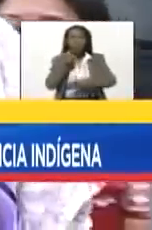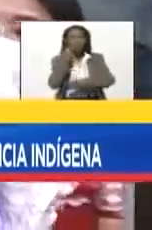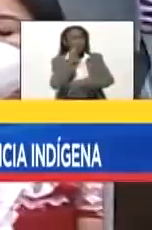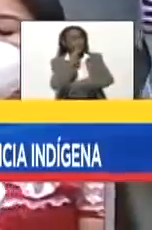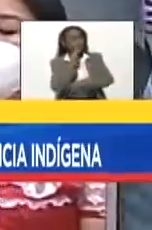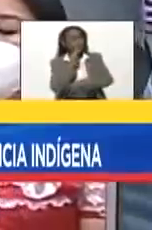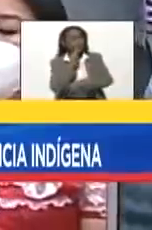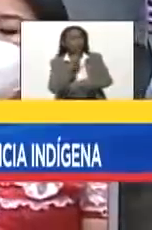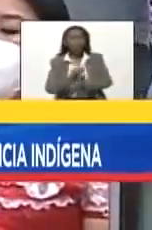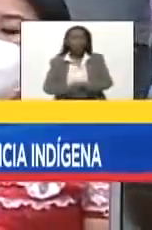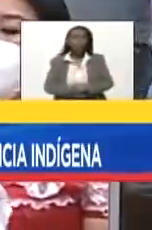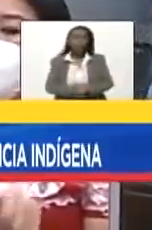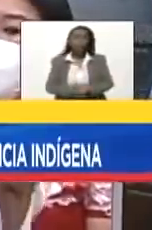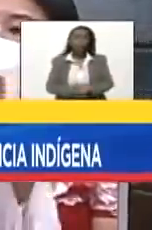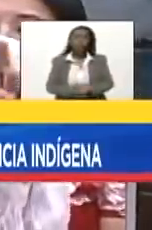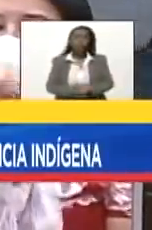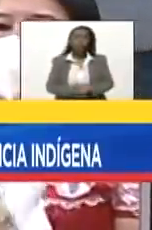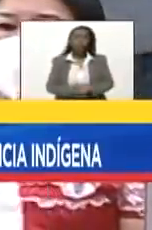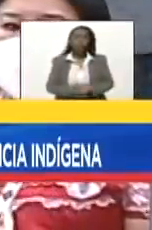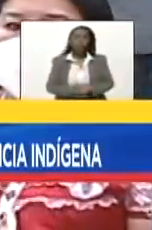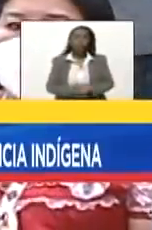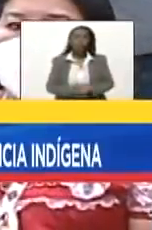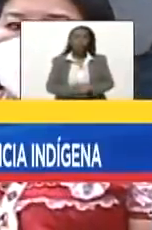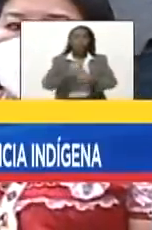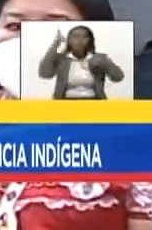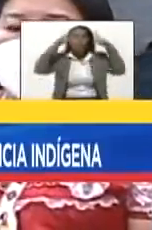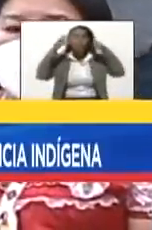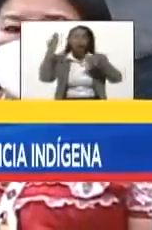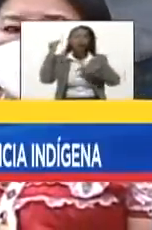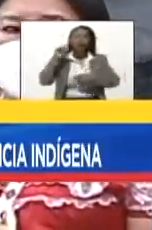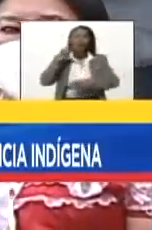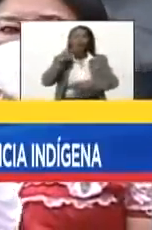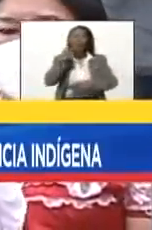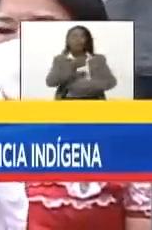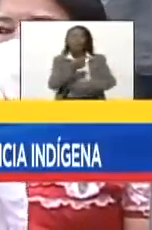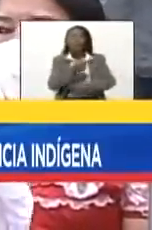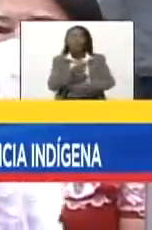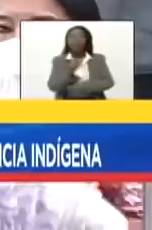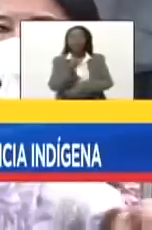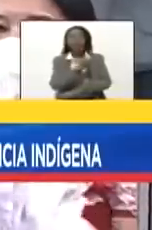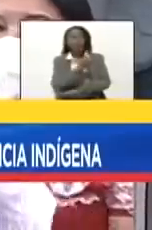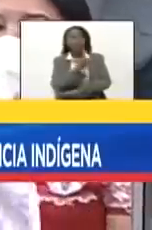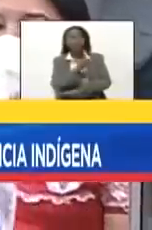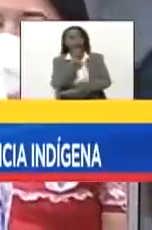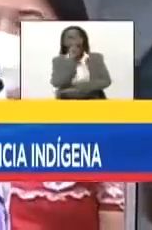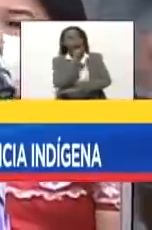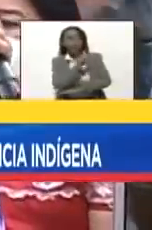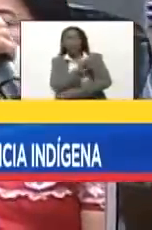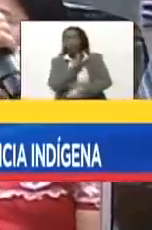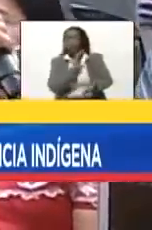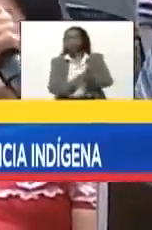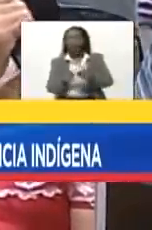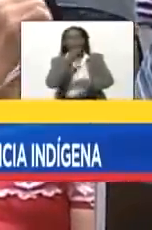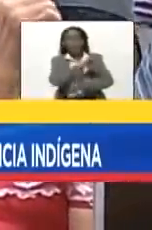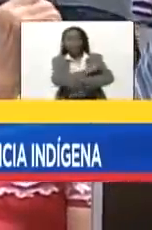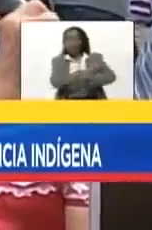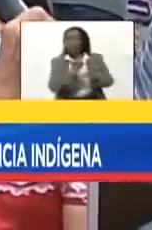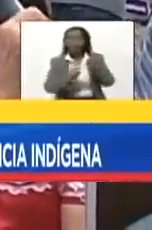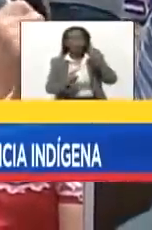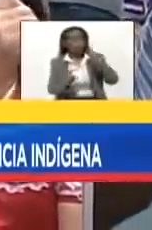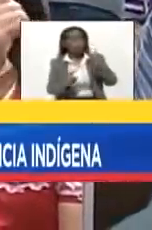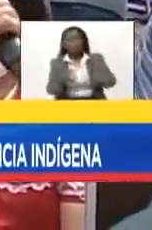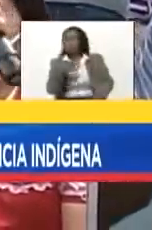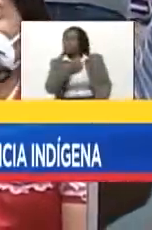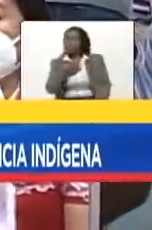y decía, él decía, No, esto se tiene que acabar. No